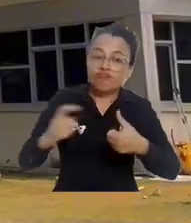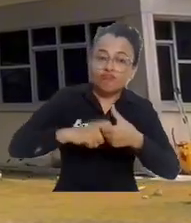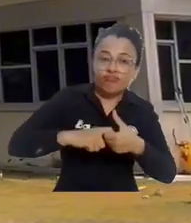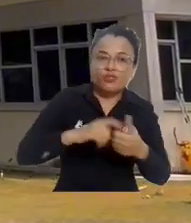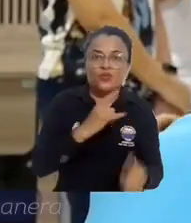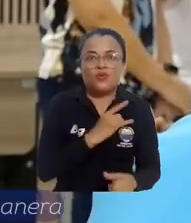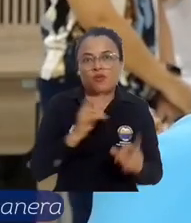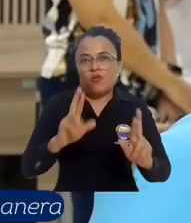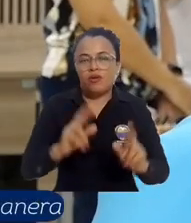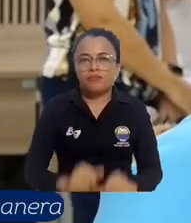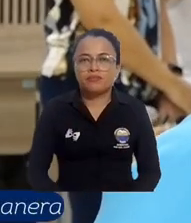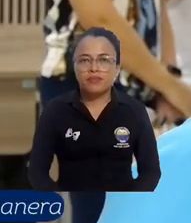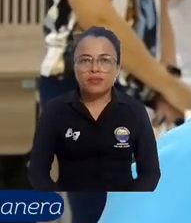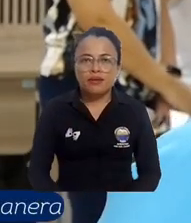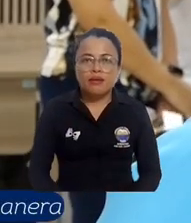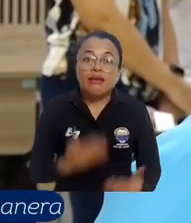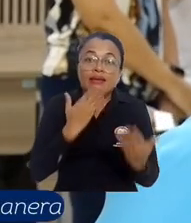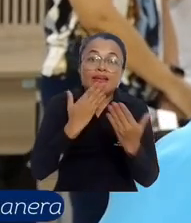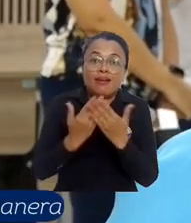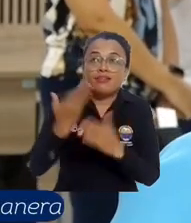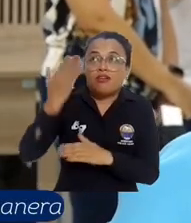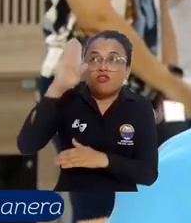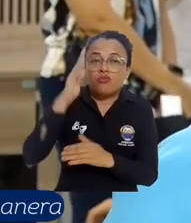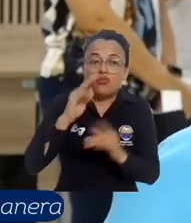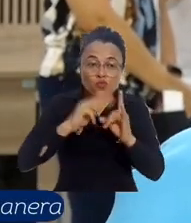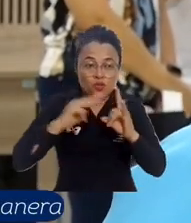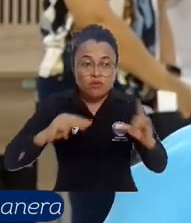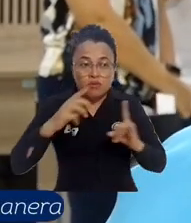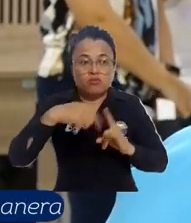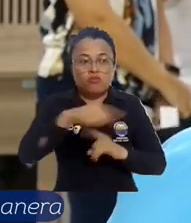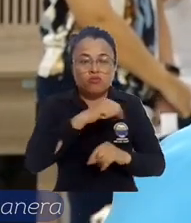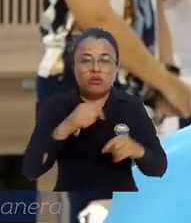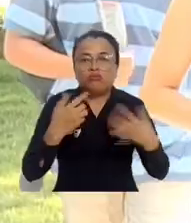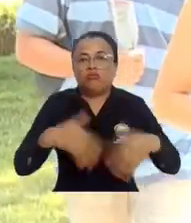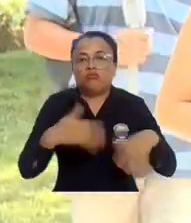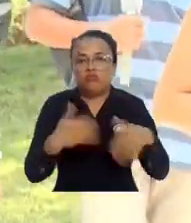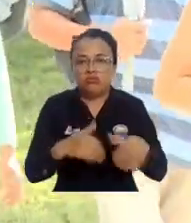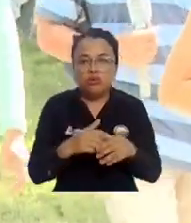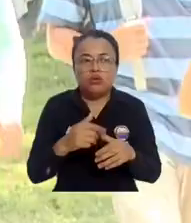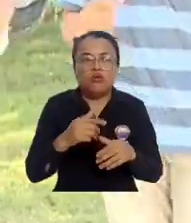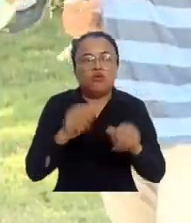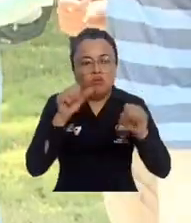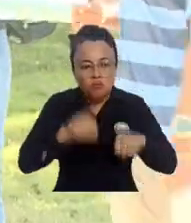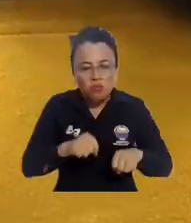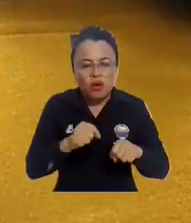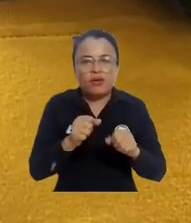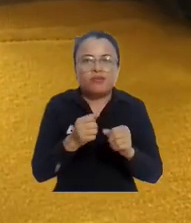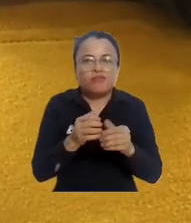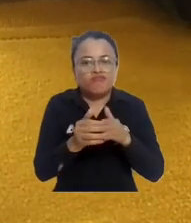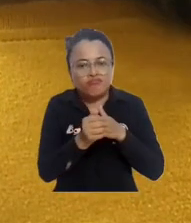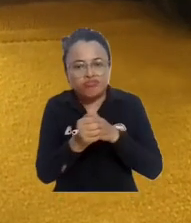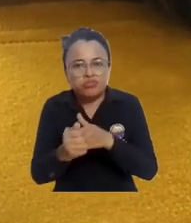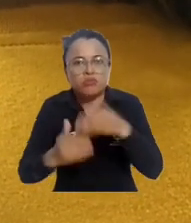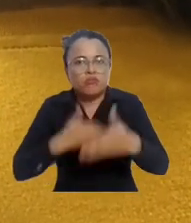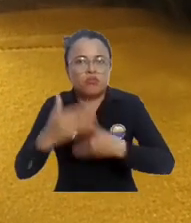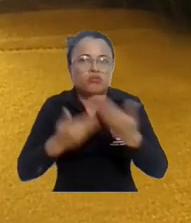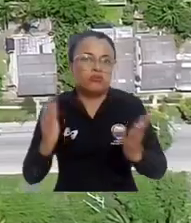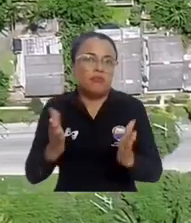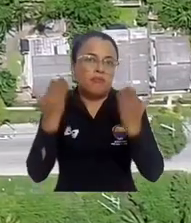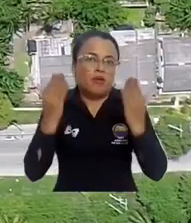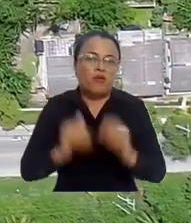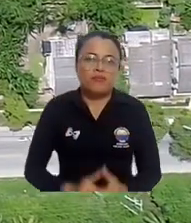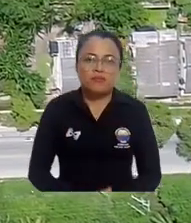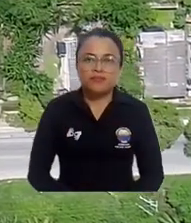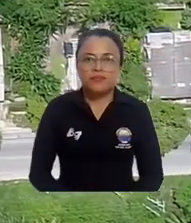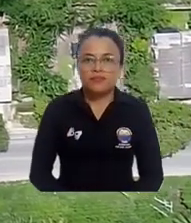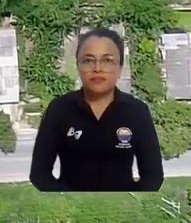universidad gracias a Dios la universidad Magdalena con todas sus facultades que tiene aquí pueden llegar y puede dar una orientación para que las cosas puedan marchar